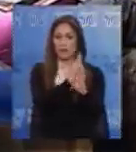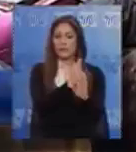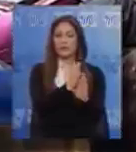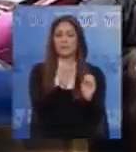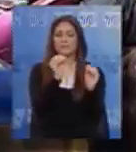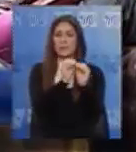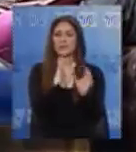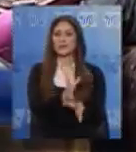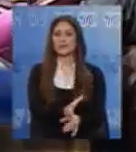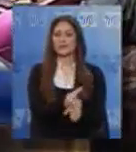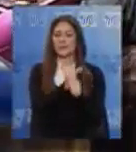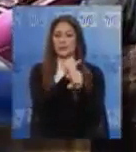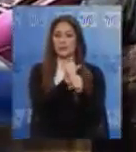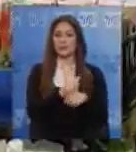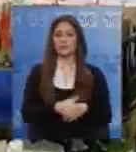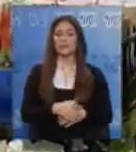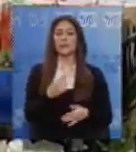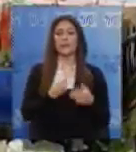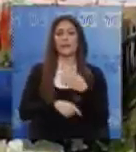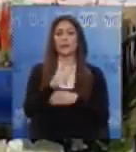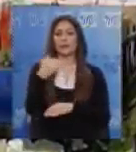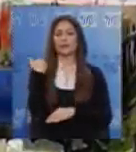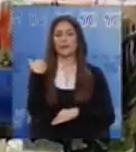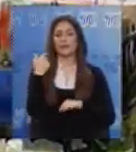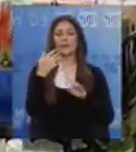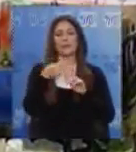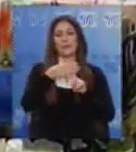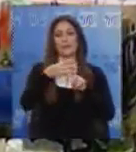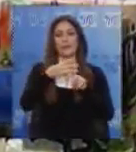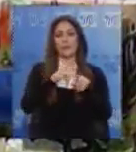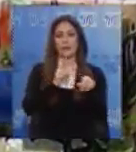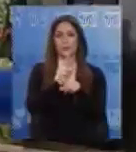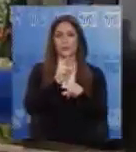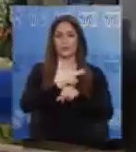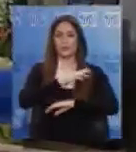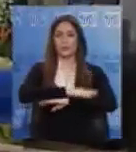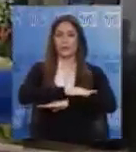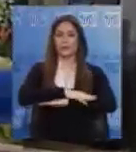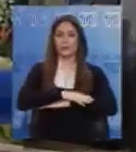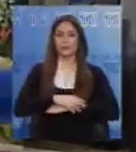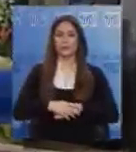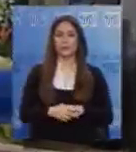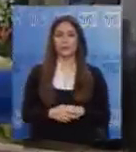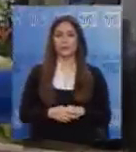segura utilizando una plataforma informática a través de internet